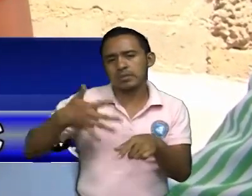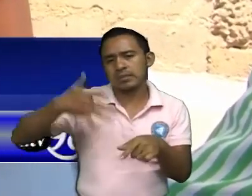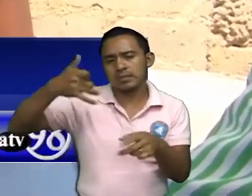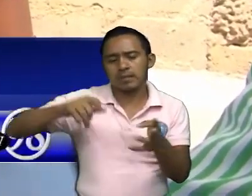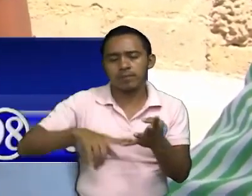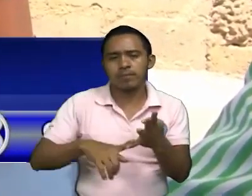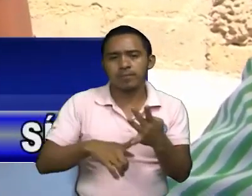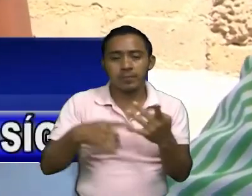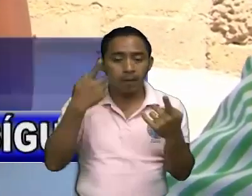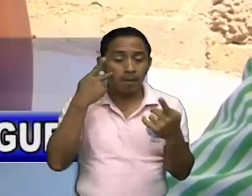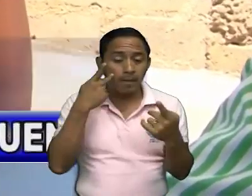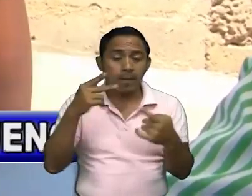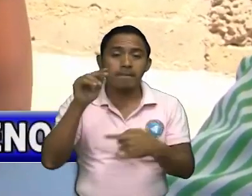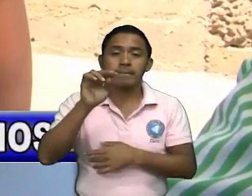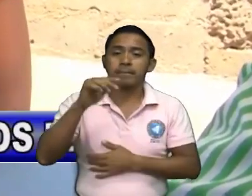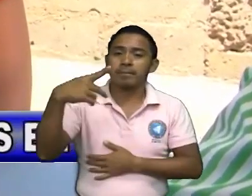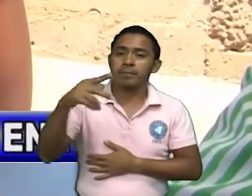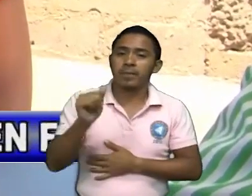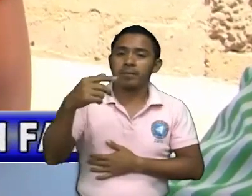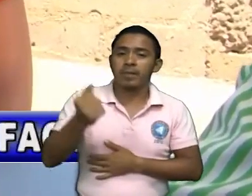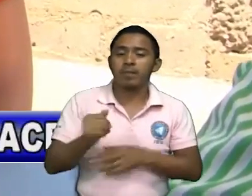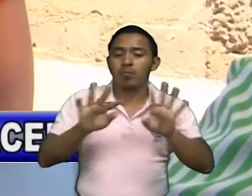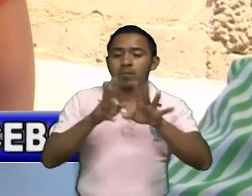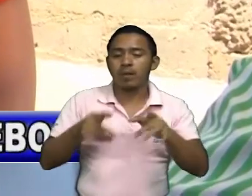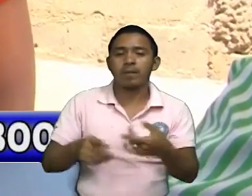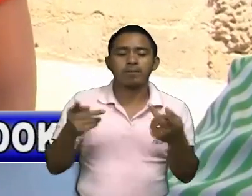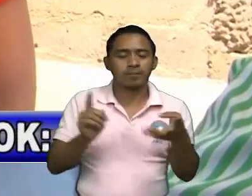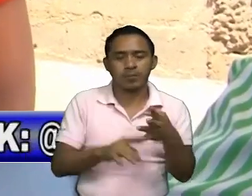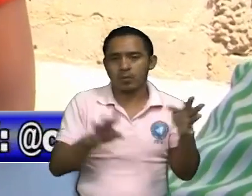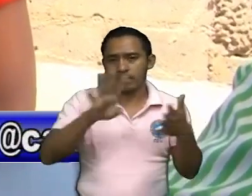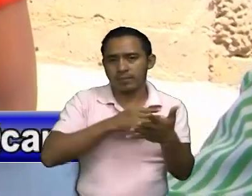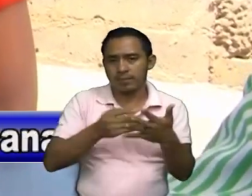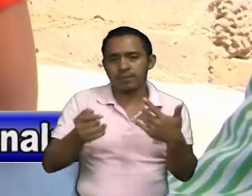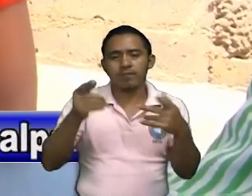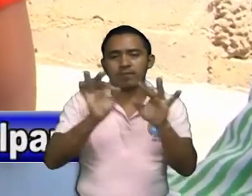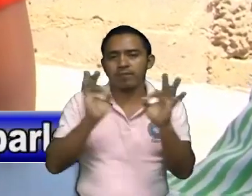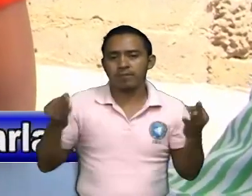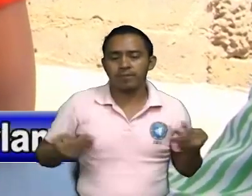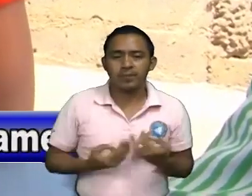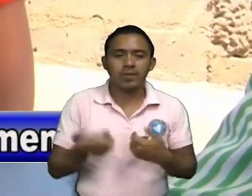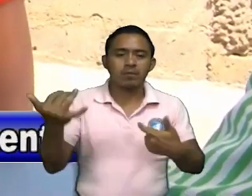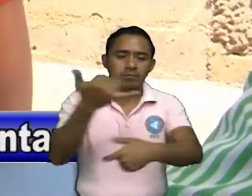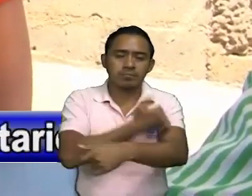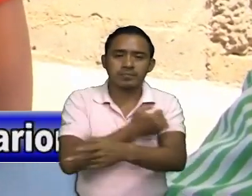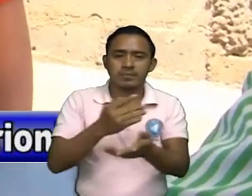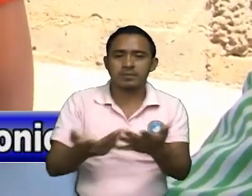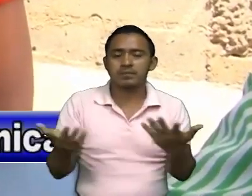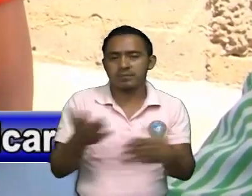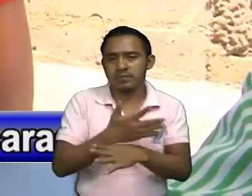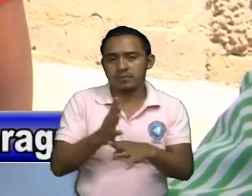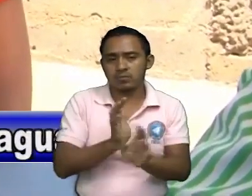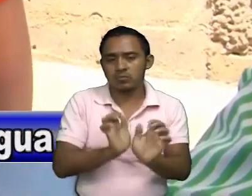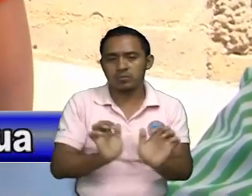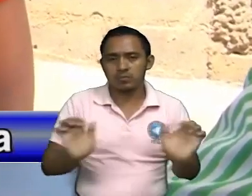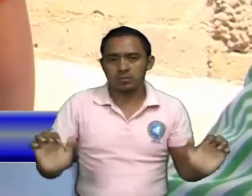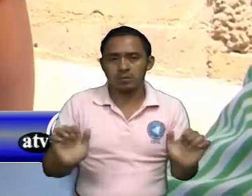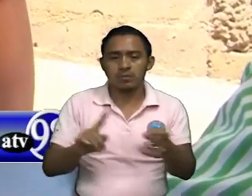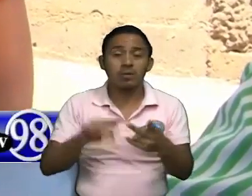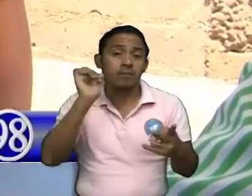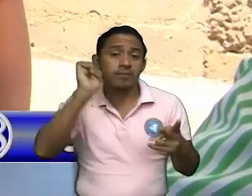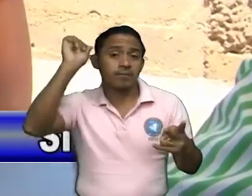toma de Papanicolaou para las mujeres, su planificación familiar, la atención en inmunizaciones que son las vacunas para